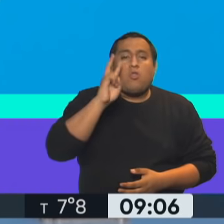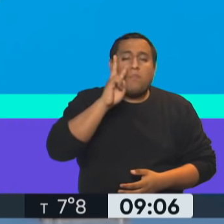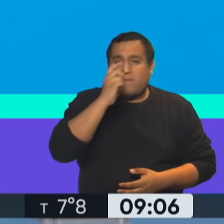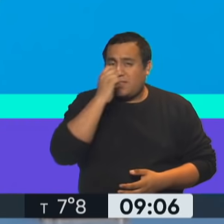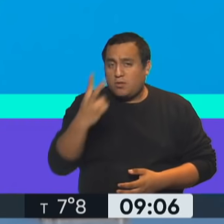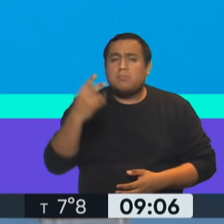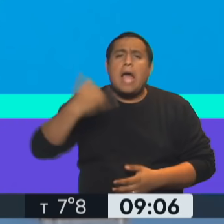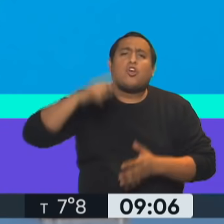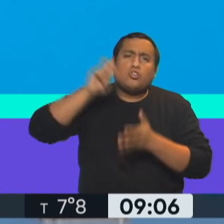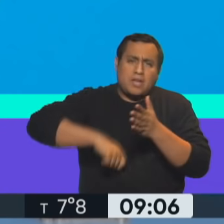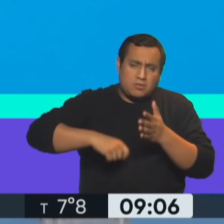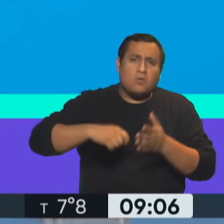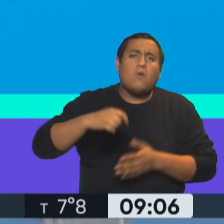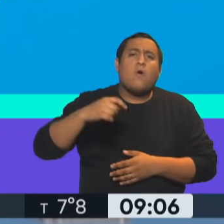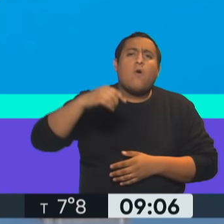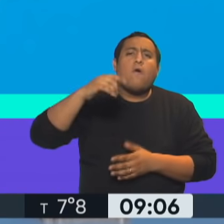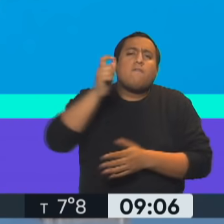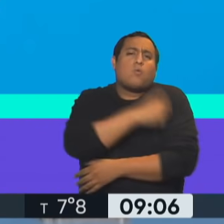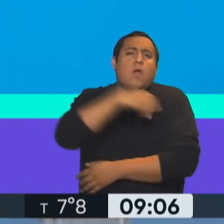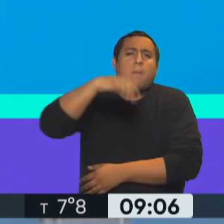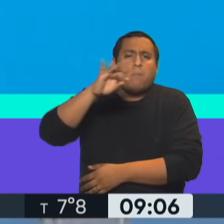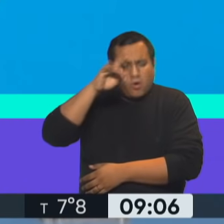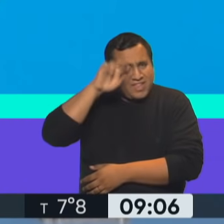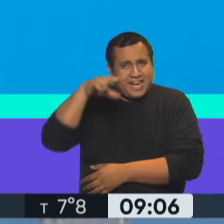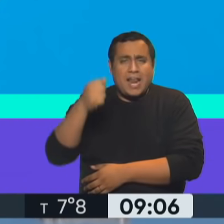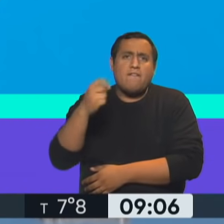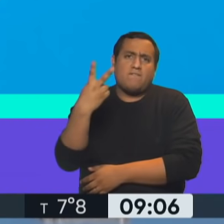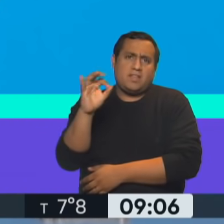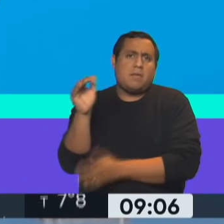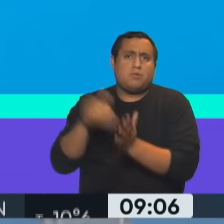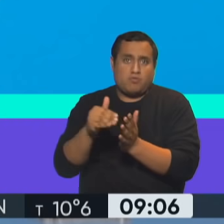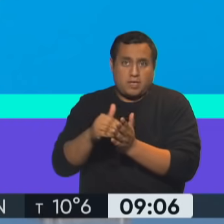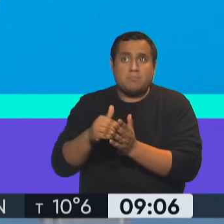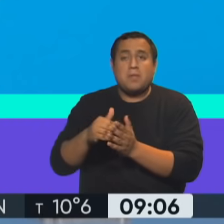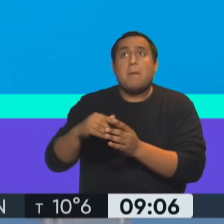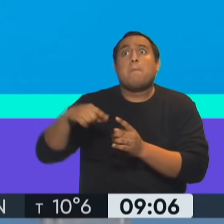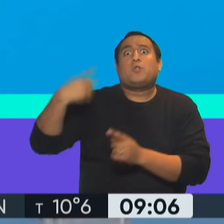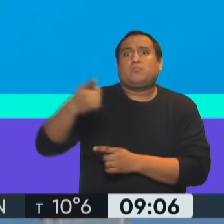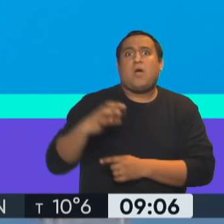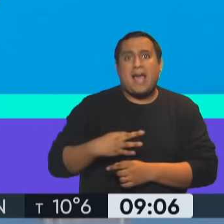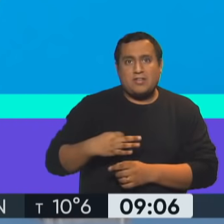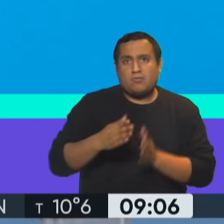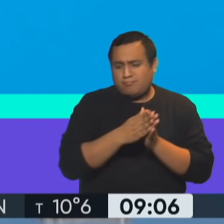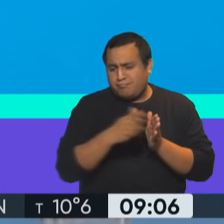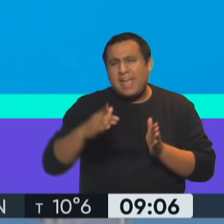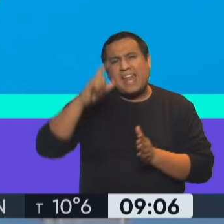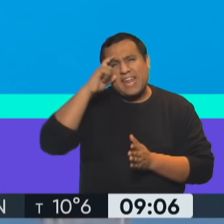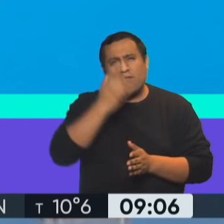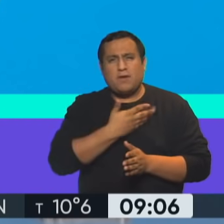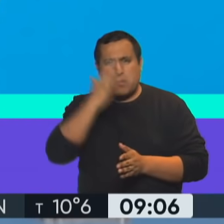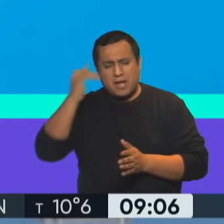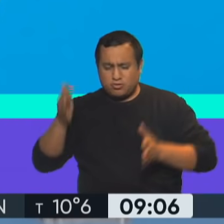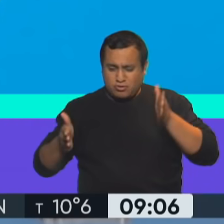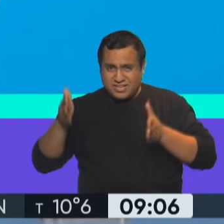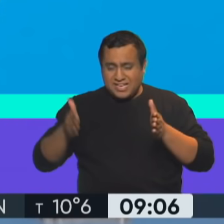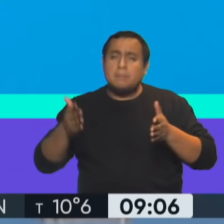de Moderna, que son 20 millones de dosis que empiezan a ingresar en el primer trimestre del año que viene. Estamos trabajando con el resto de los laboratorios productores